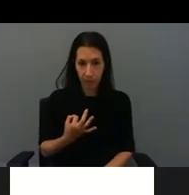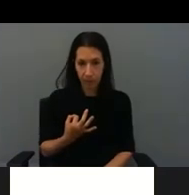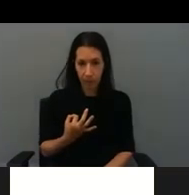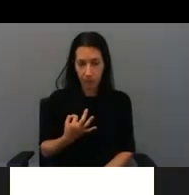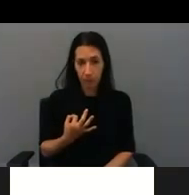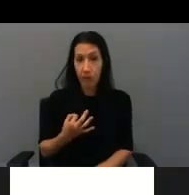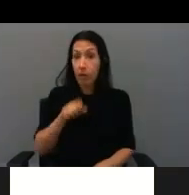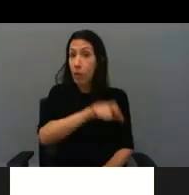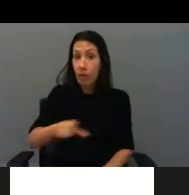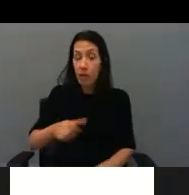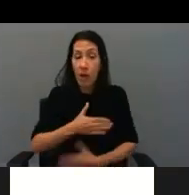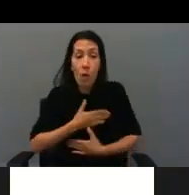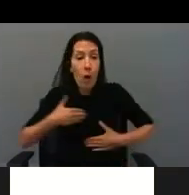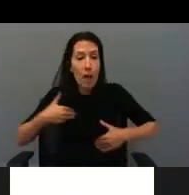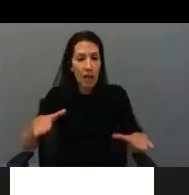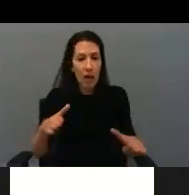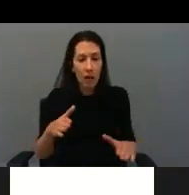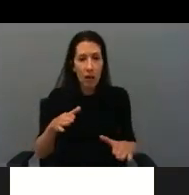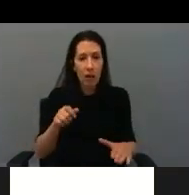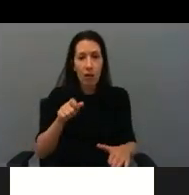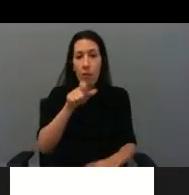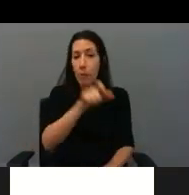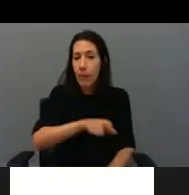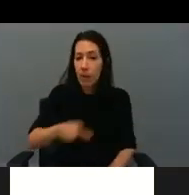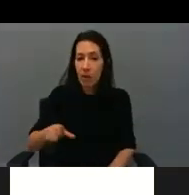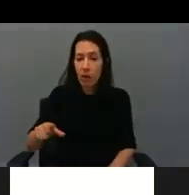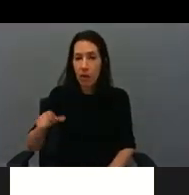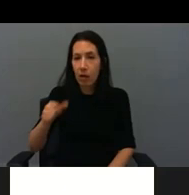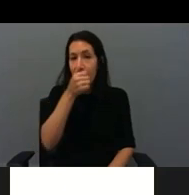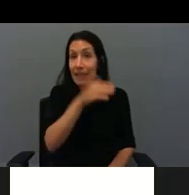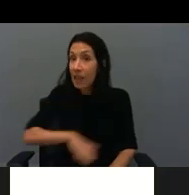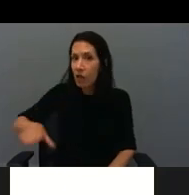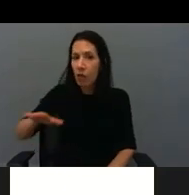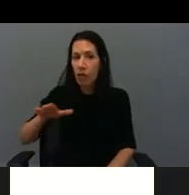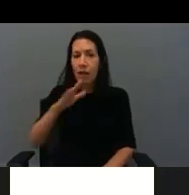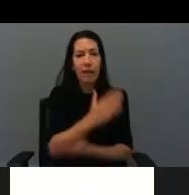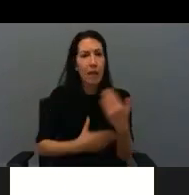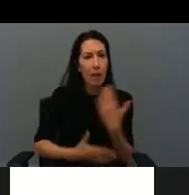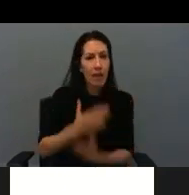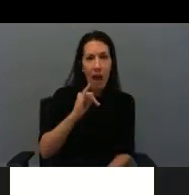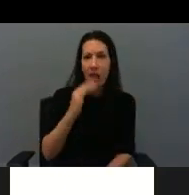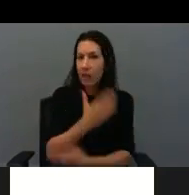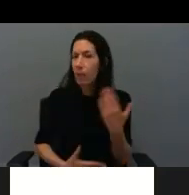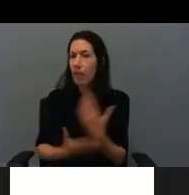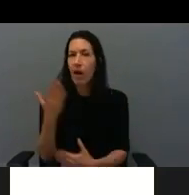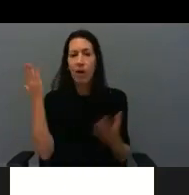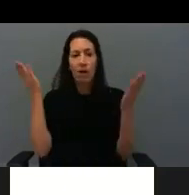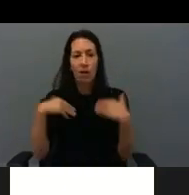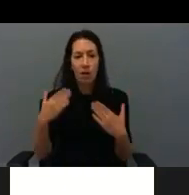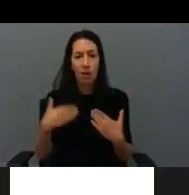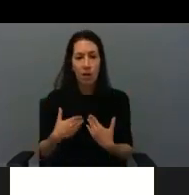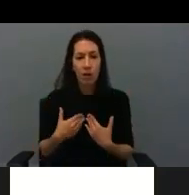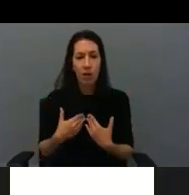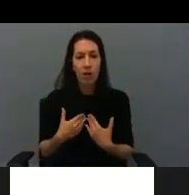cualquier persona, cualquier niño, con discapacidad, sin discapacidad, tiene derecho a tener su